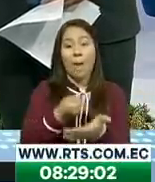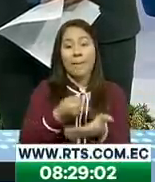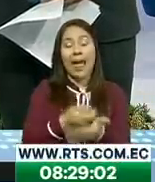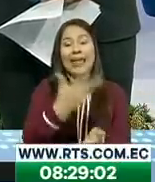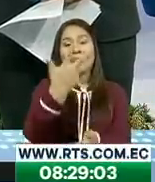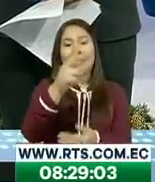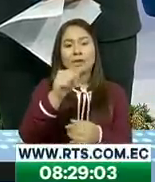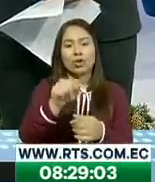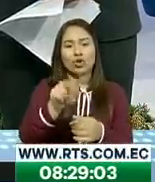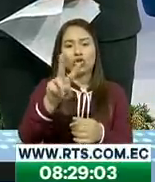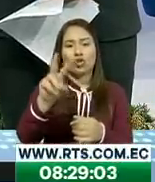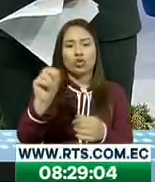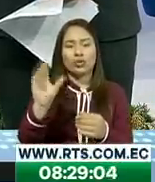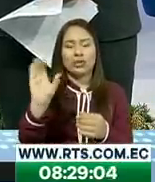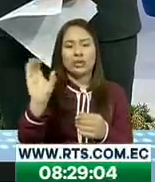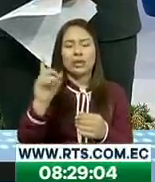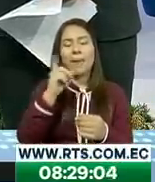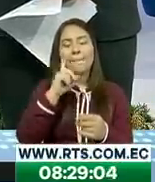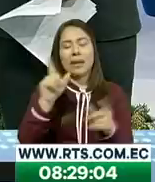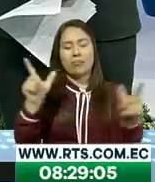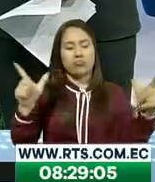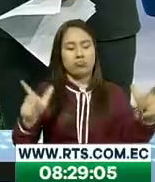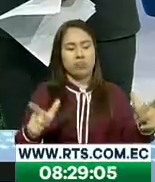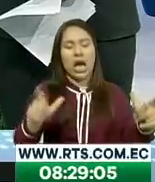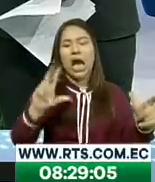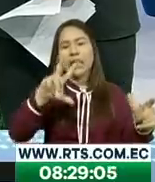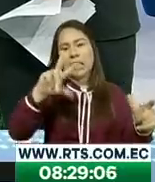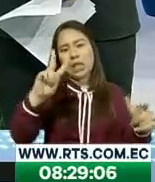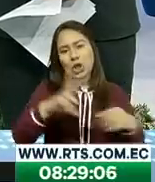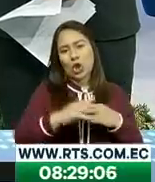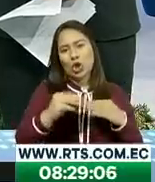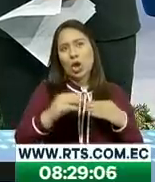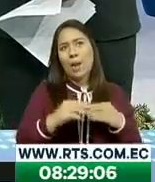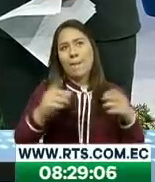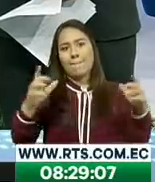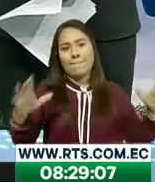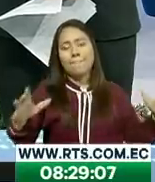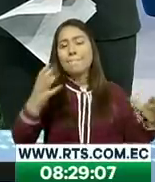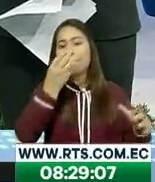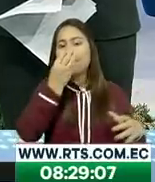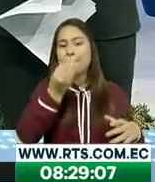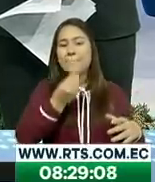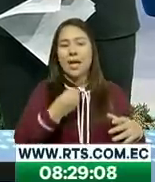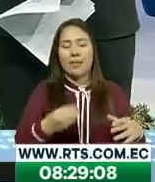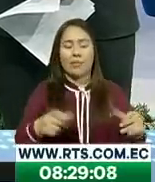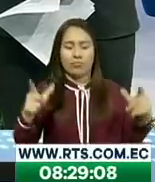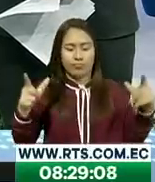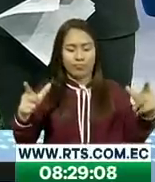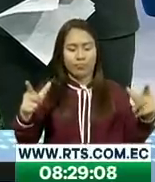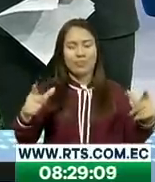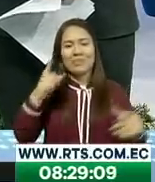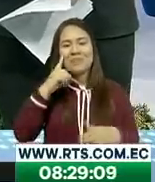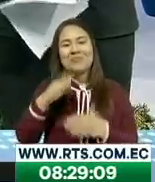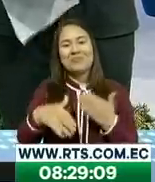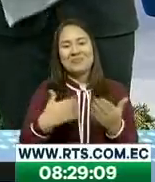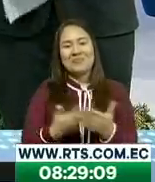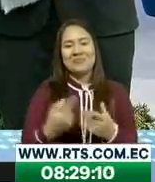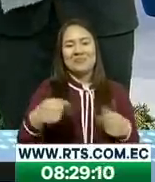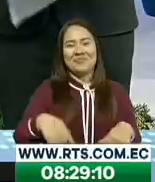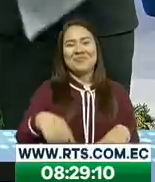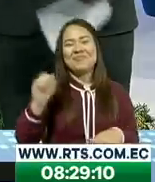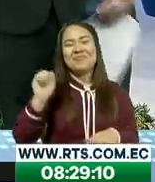$3.20 la libra, sea de chanchito o de pavito, que aquí están tremendas piernas, definitivamente. O sea, la más